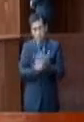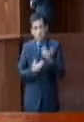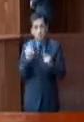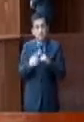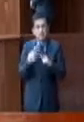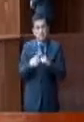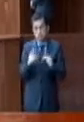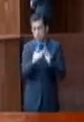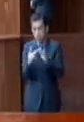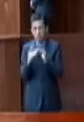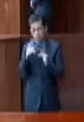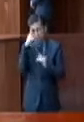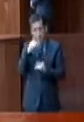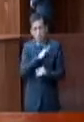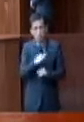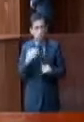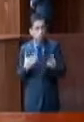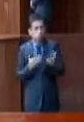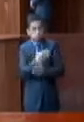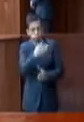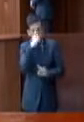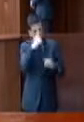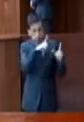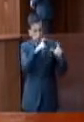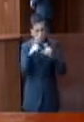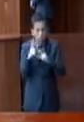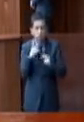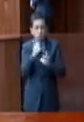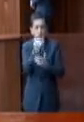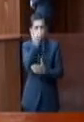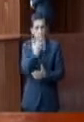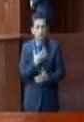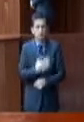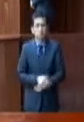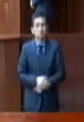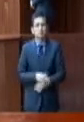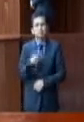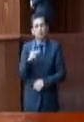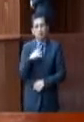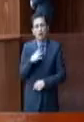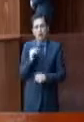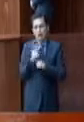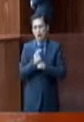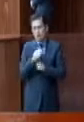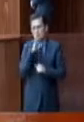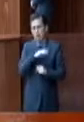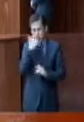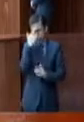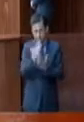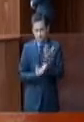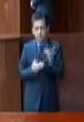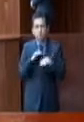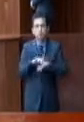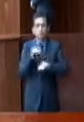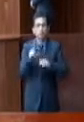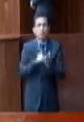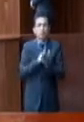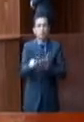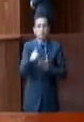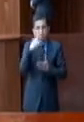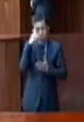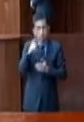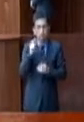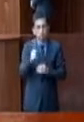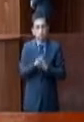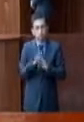partes vinculadas en la obtención de dichas imágenes no obstante se considera que existe un uso indebido de la pauta en relación a los derechos fundamentales de intimidad